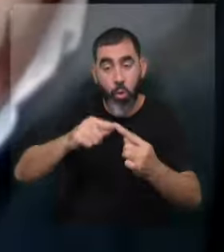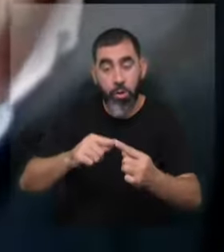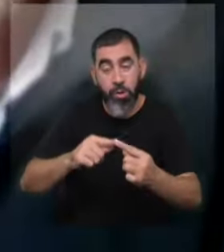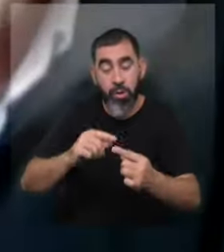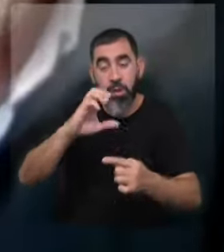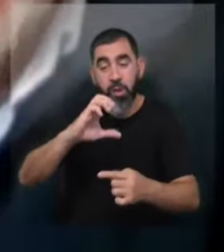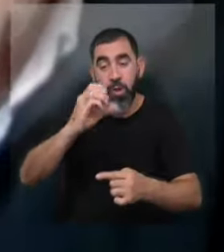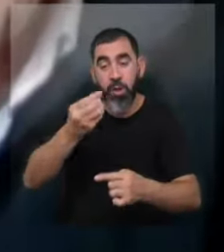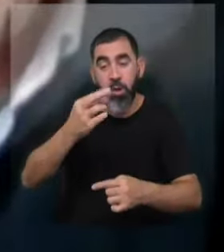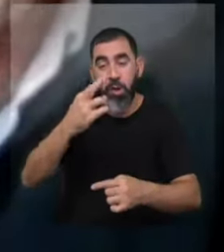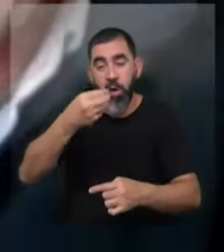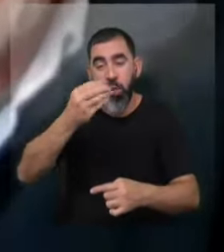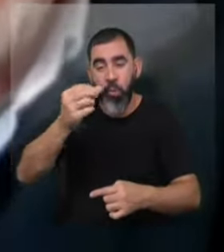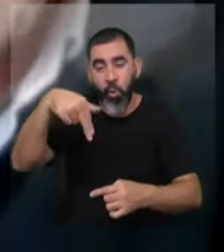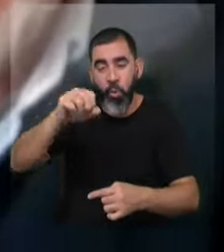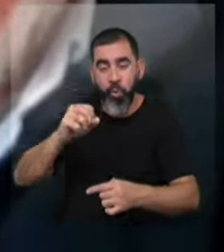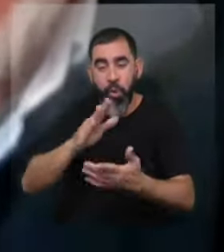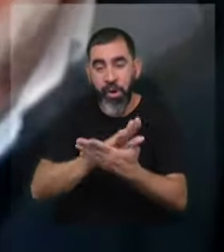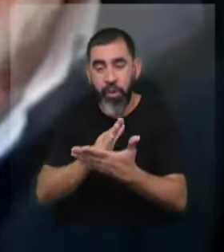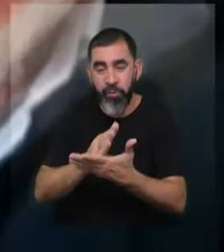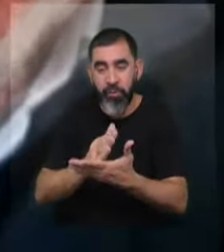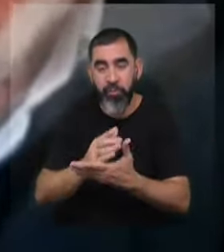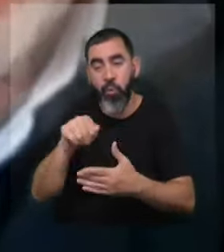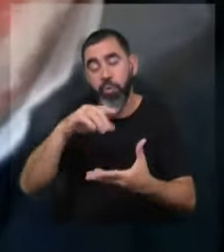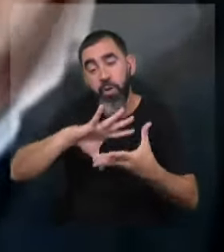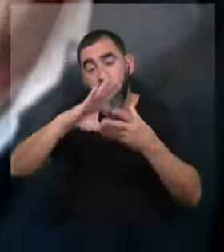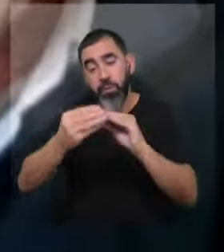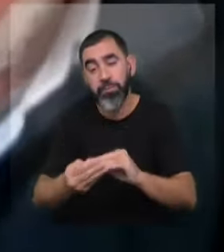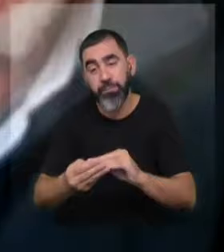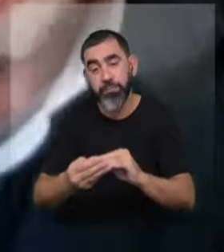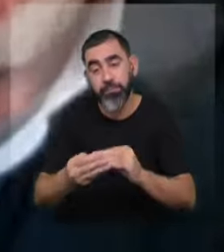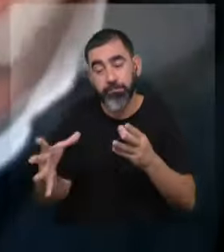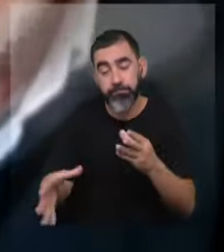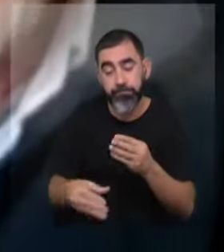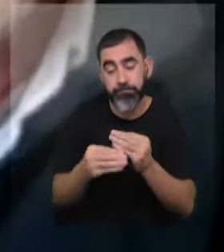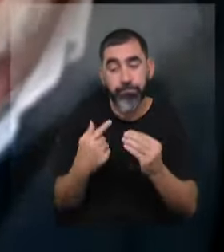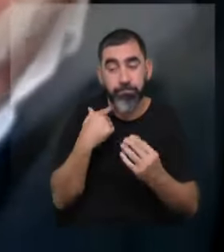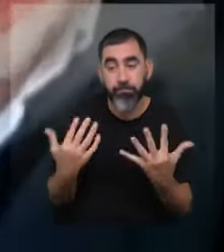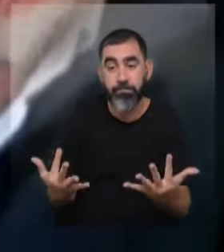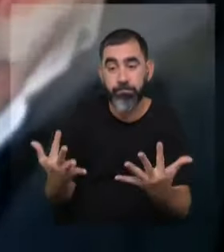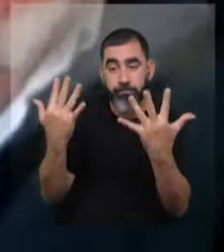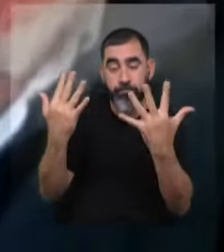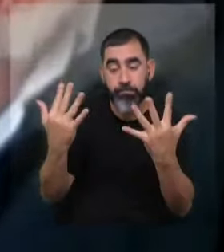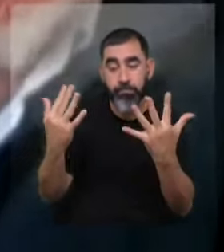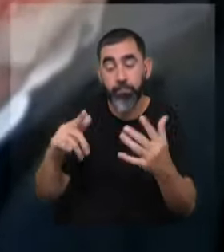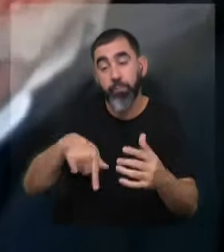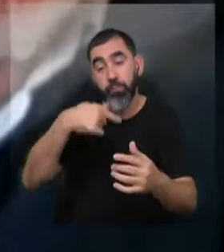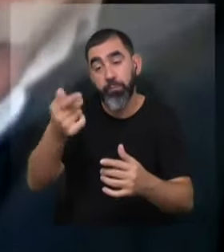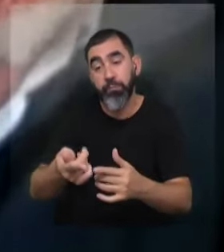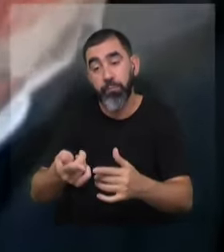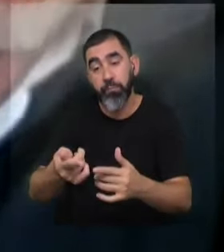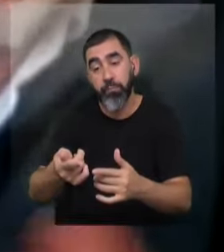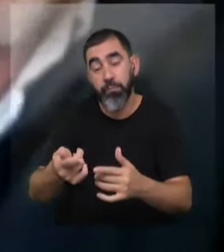carbono neutro a partir de otros mecanismos, que es compensar esas emisiones a través